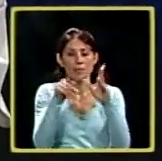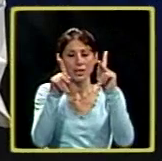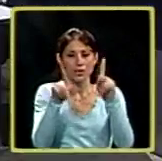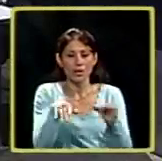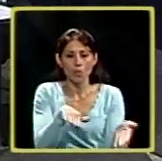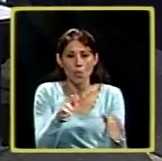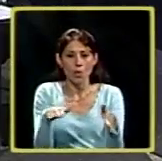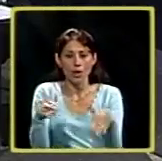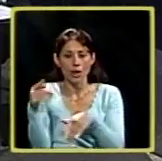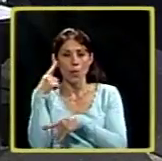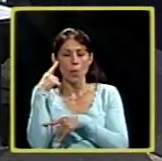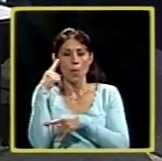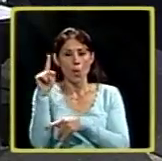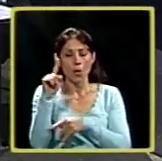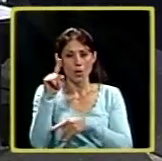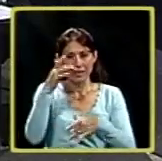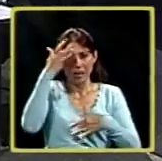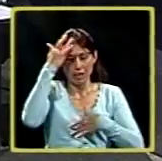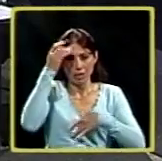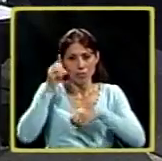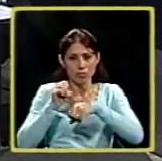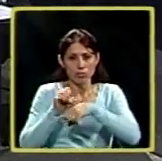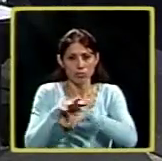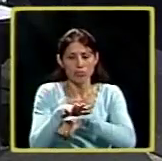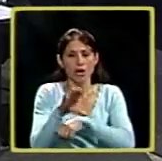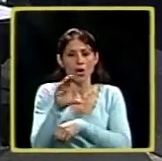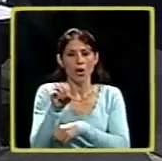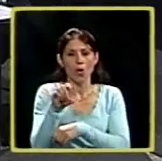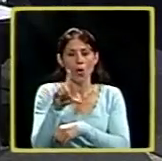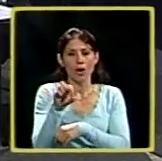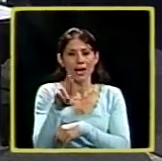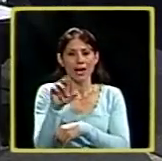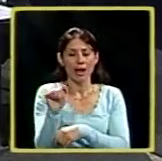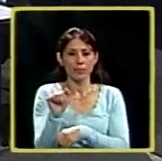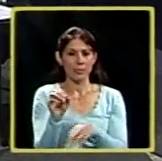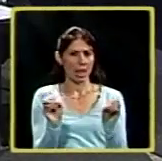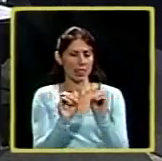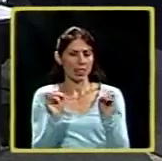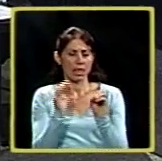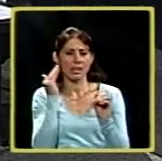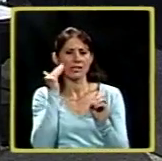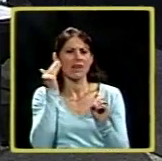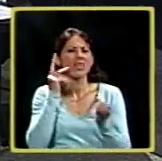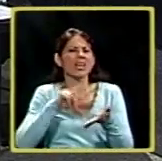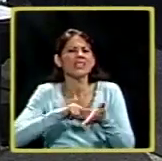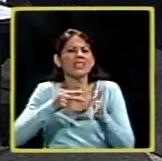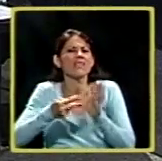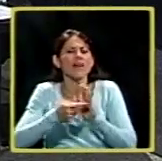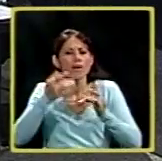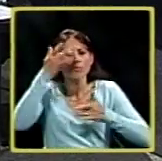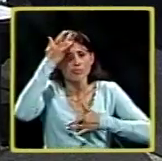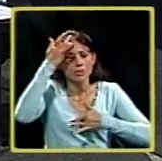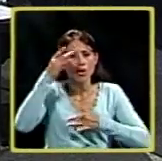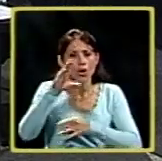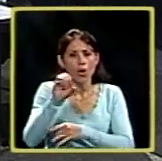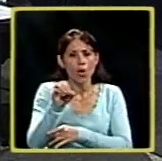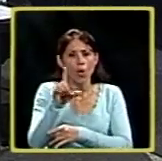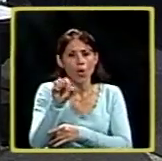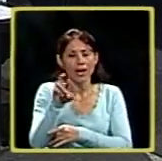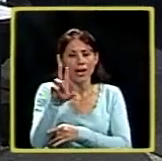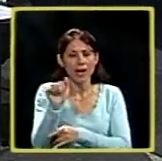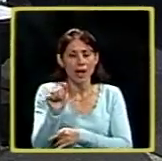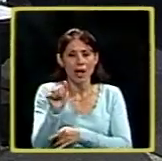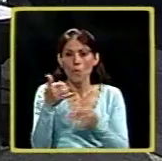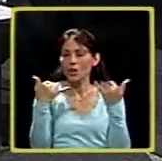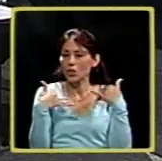para entonces. Nadie sabía lo que era cólera todavía, porque no había sido